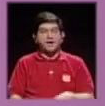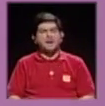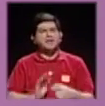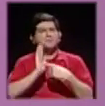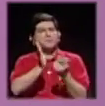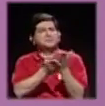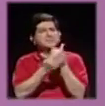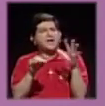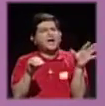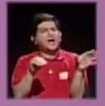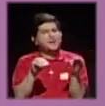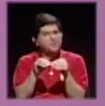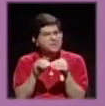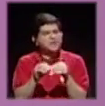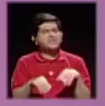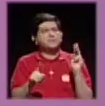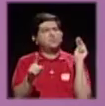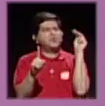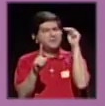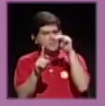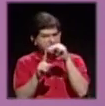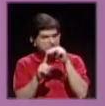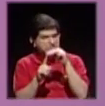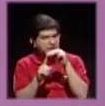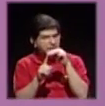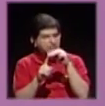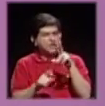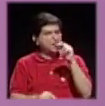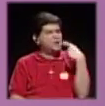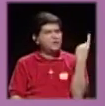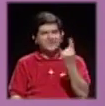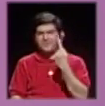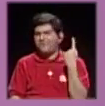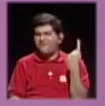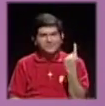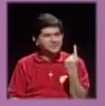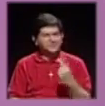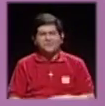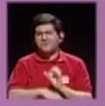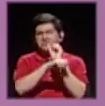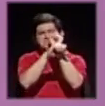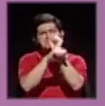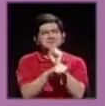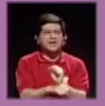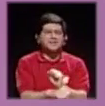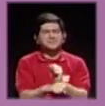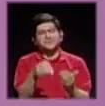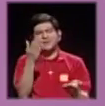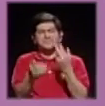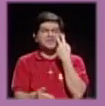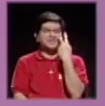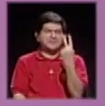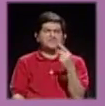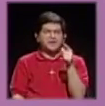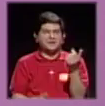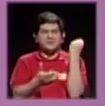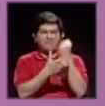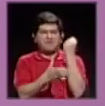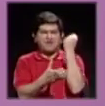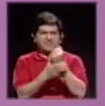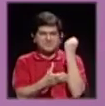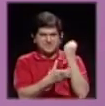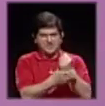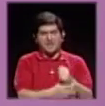que algo hay más, hay un mensaje más que no es solamente lo que tradicionalmente estamos viendo con estos